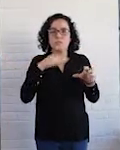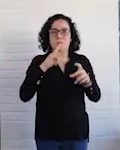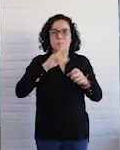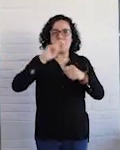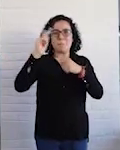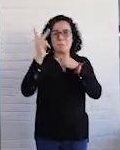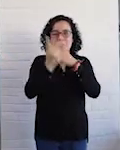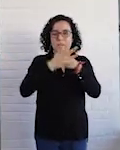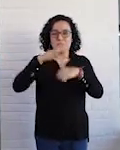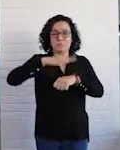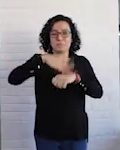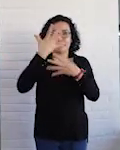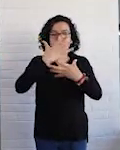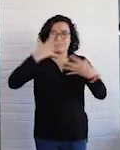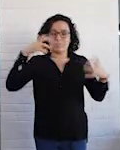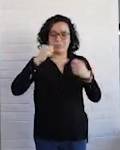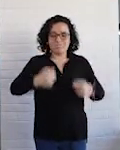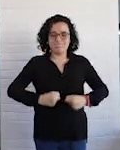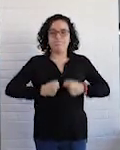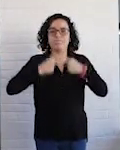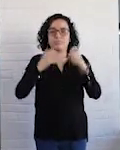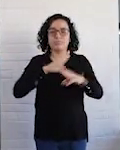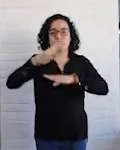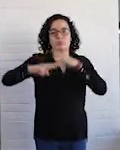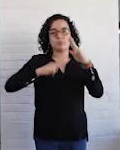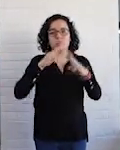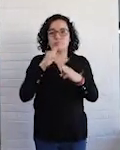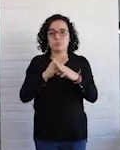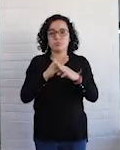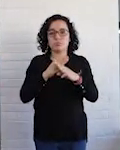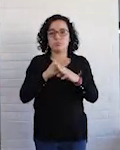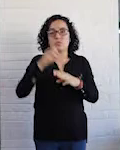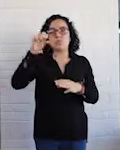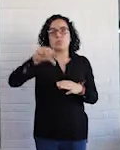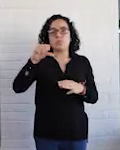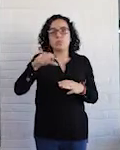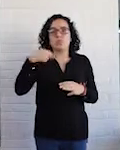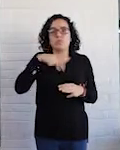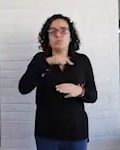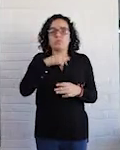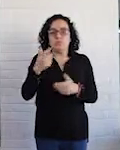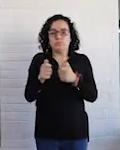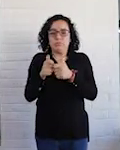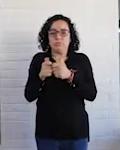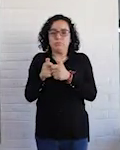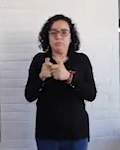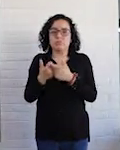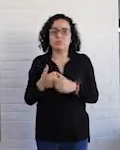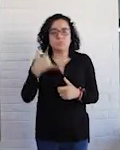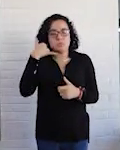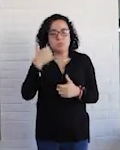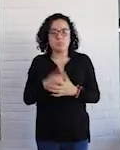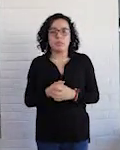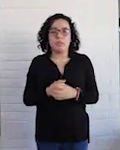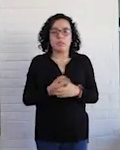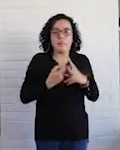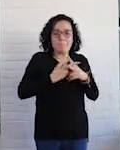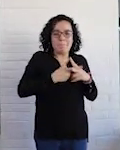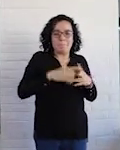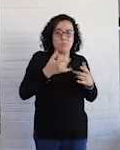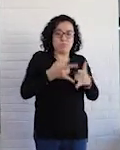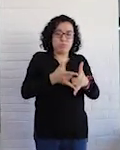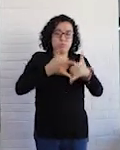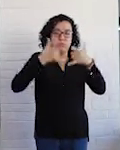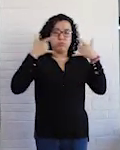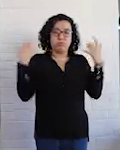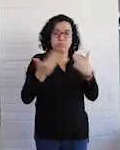más grande y más poderoso del mundo que nosotros hoy en nuestro celular. Desde el inicio de la historia de la humanidad, se